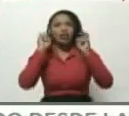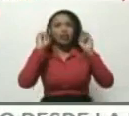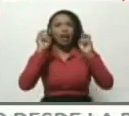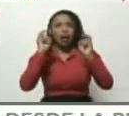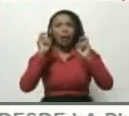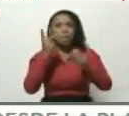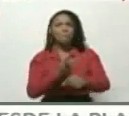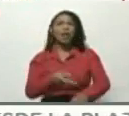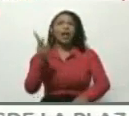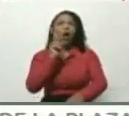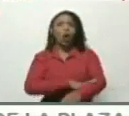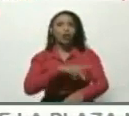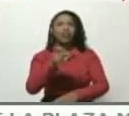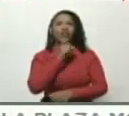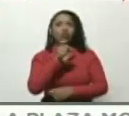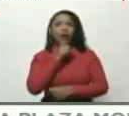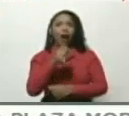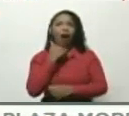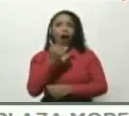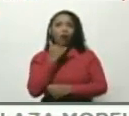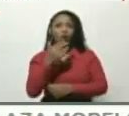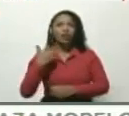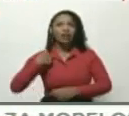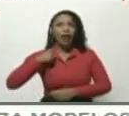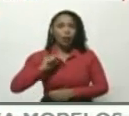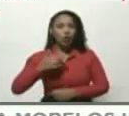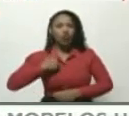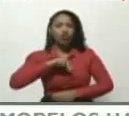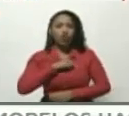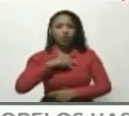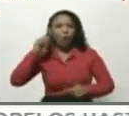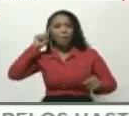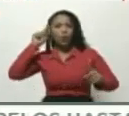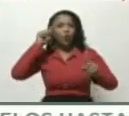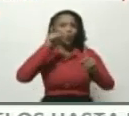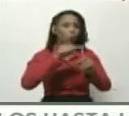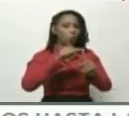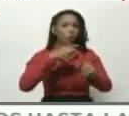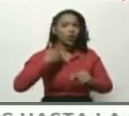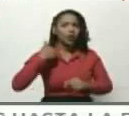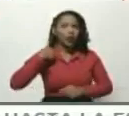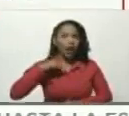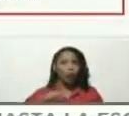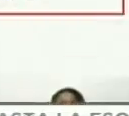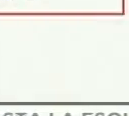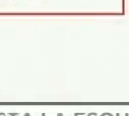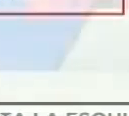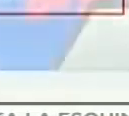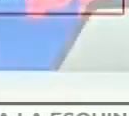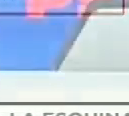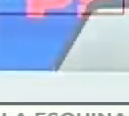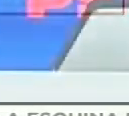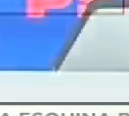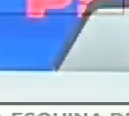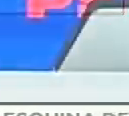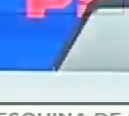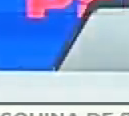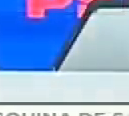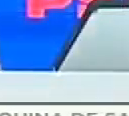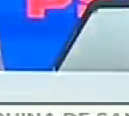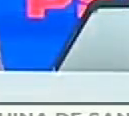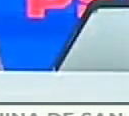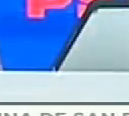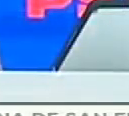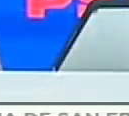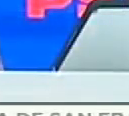las peores de las dificultades, tengamos nosotros un rumbo, tengamos nosotros un norte, un método con